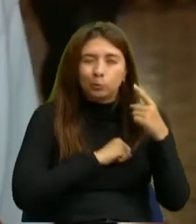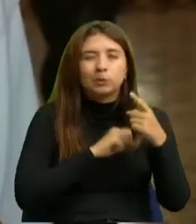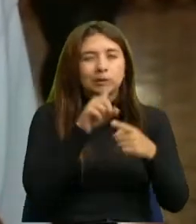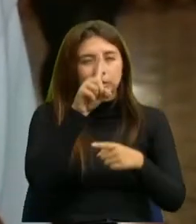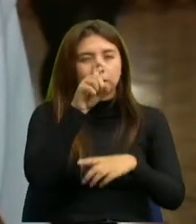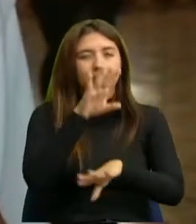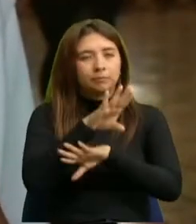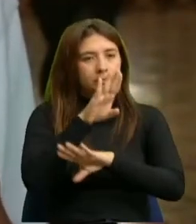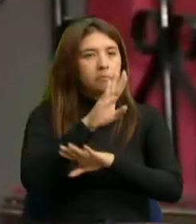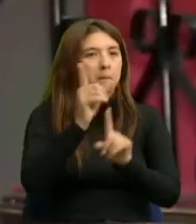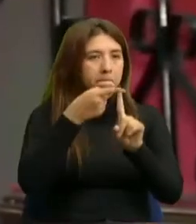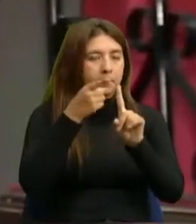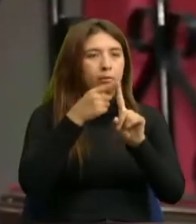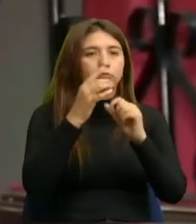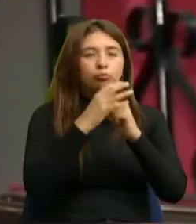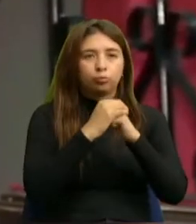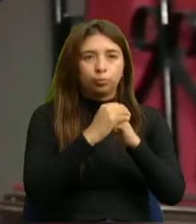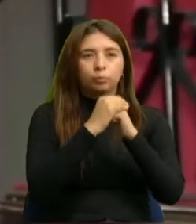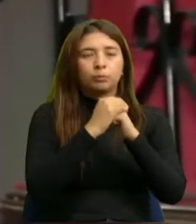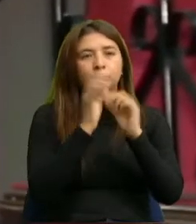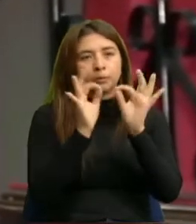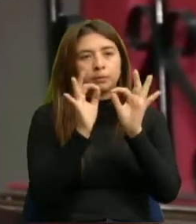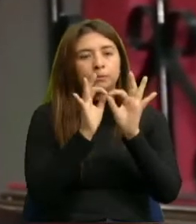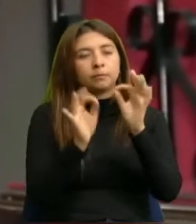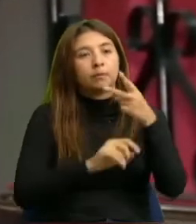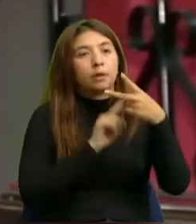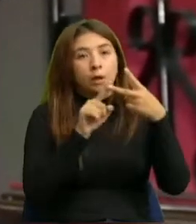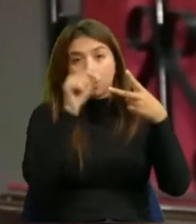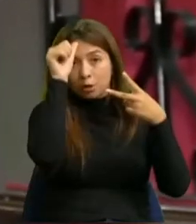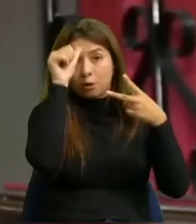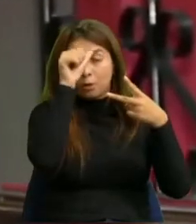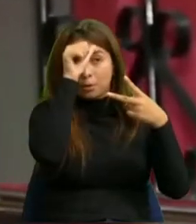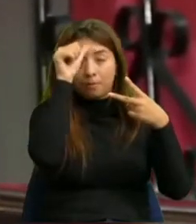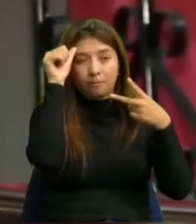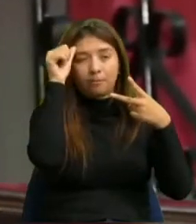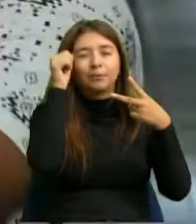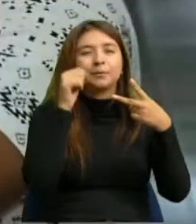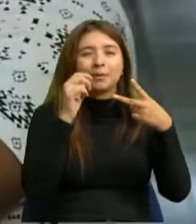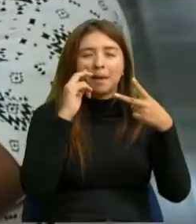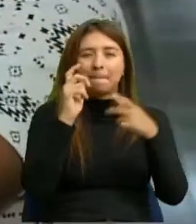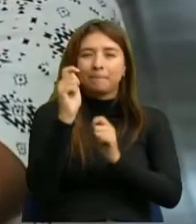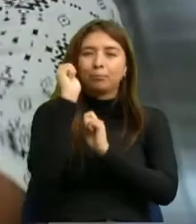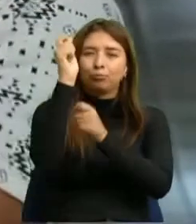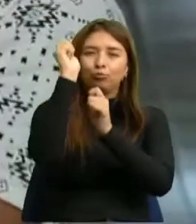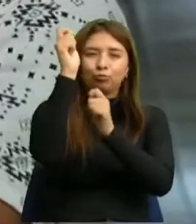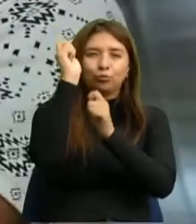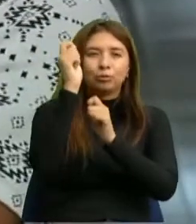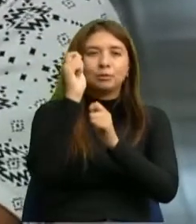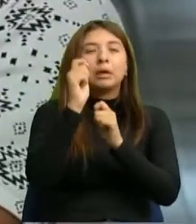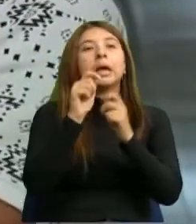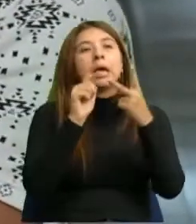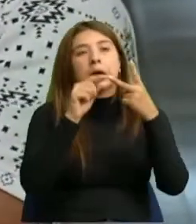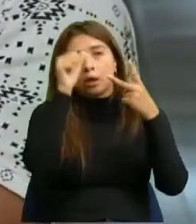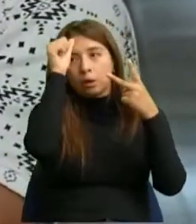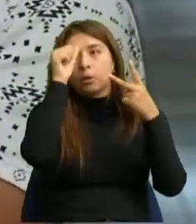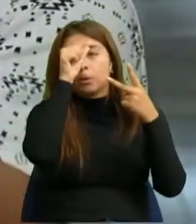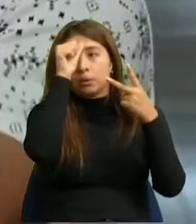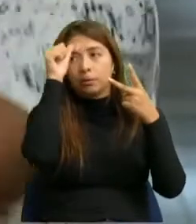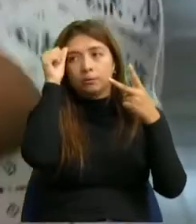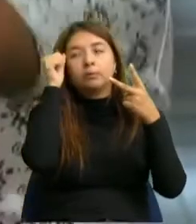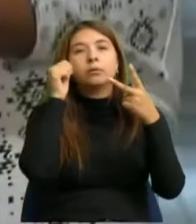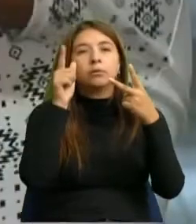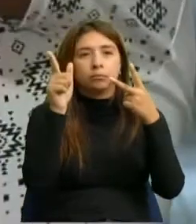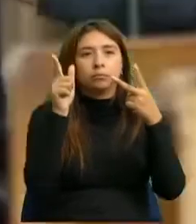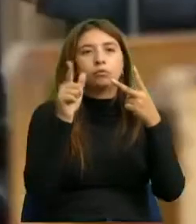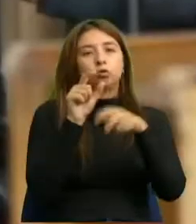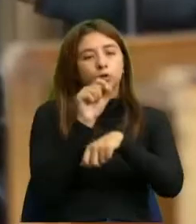la Eucaristía. El día domingo, que es el tradicional Domingo de Ramos, también va a haber la Eucaristía a las